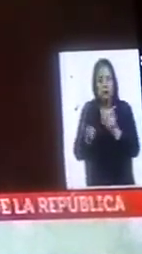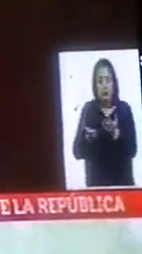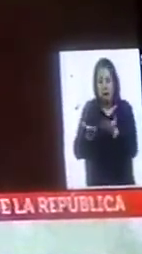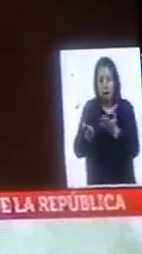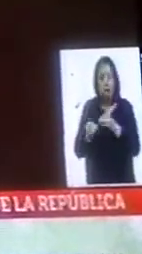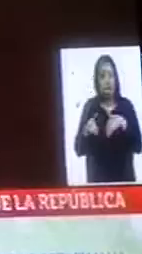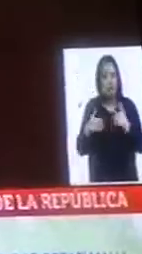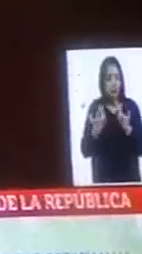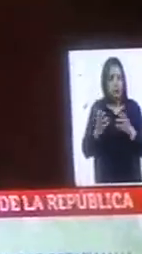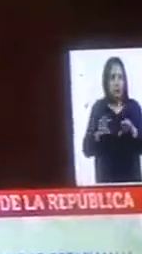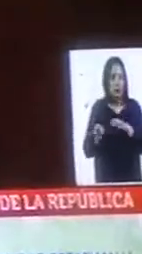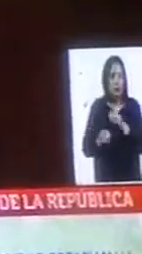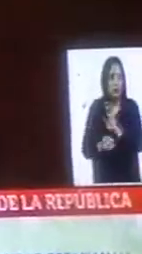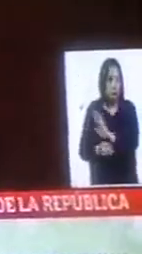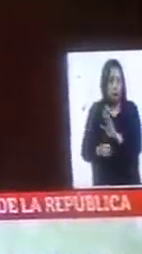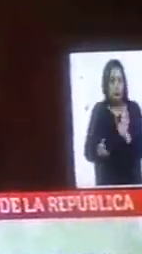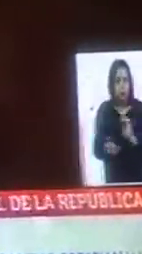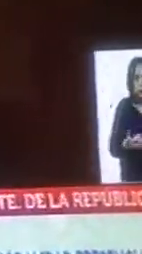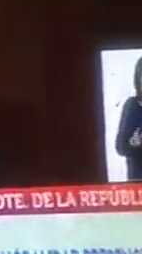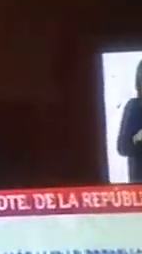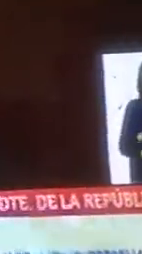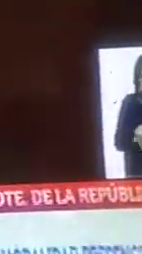realizar tan